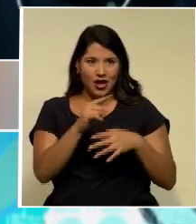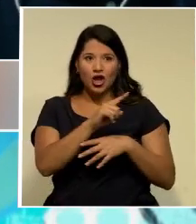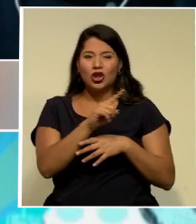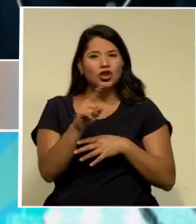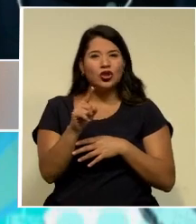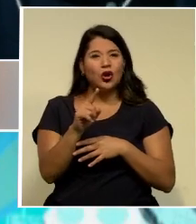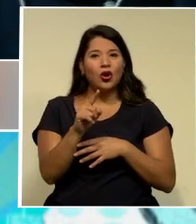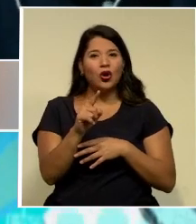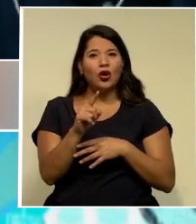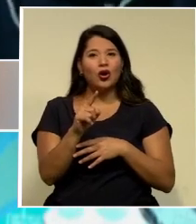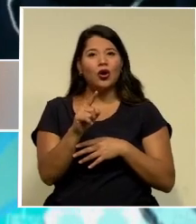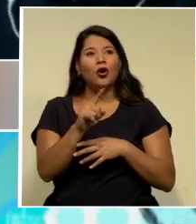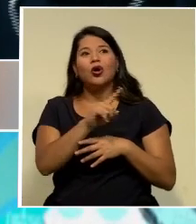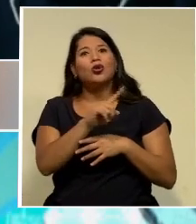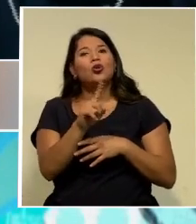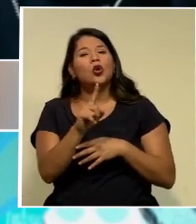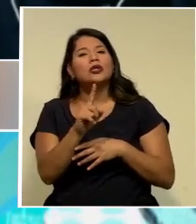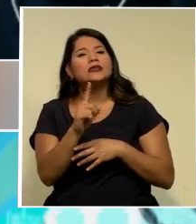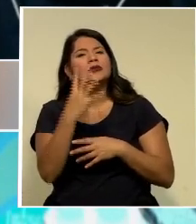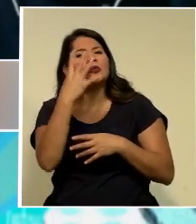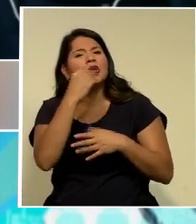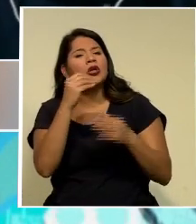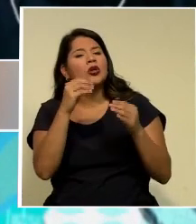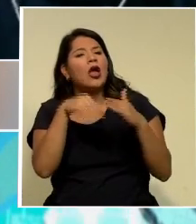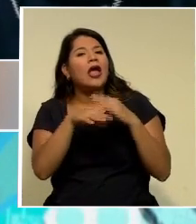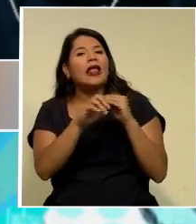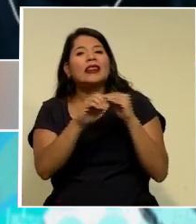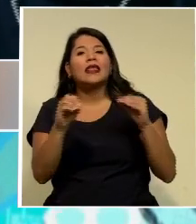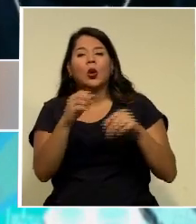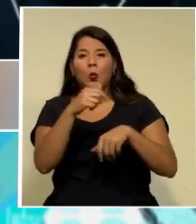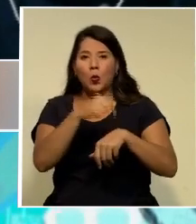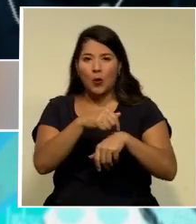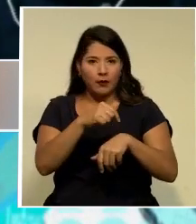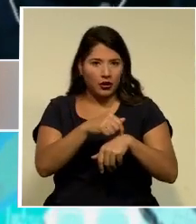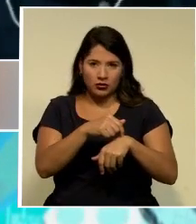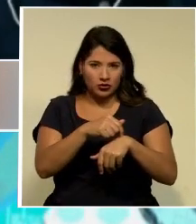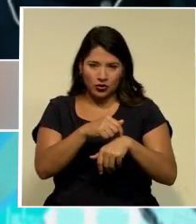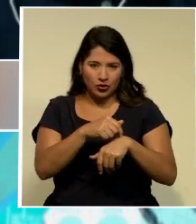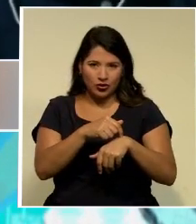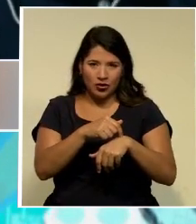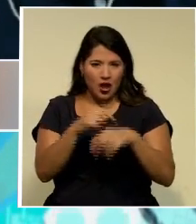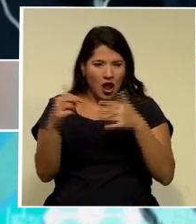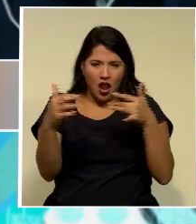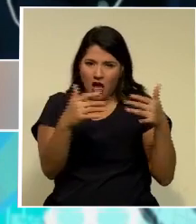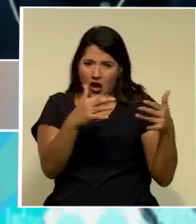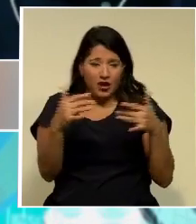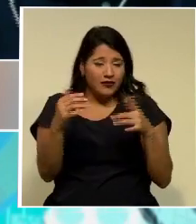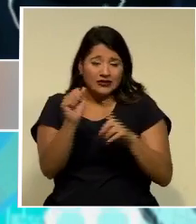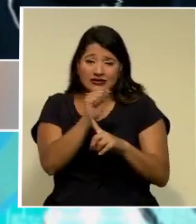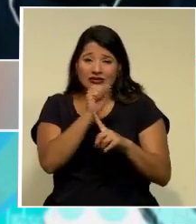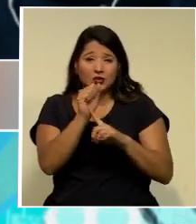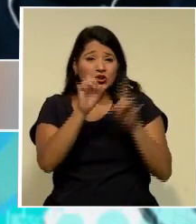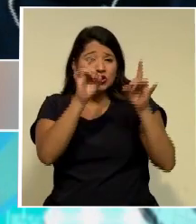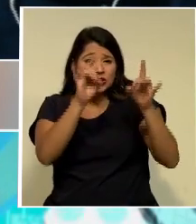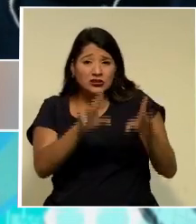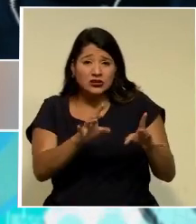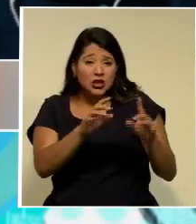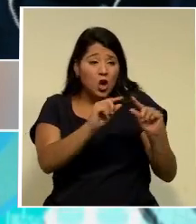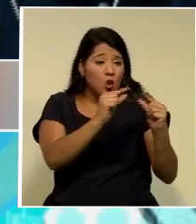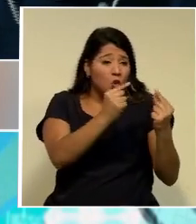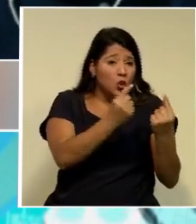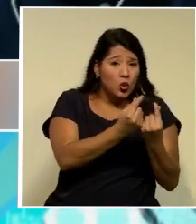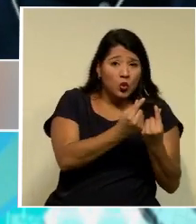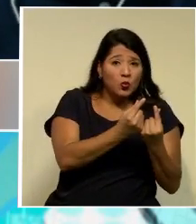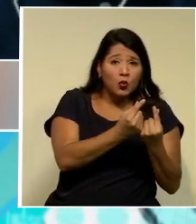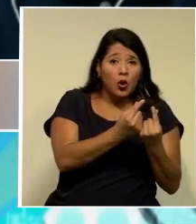idílica en ninguna de sus facetas. La guerra es un hecho atroz en donde un grupo mata a otro grupo,